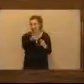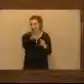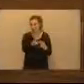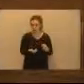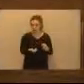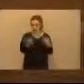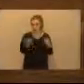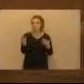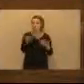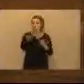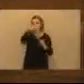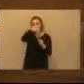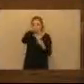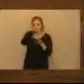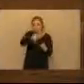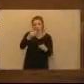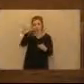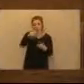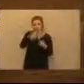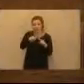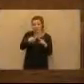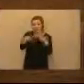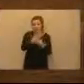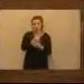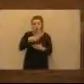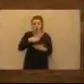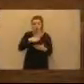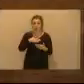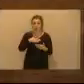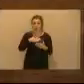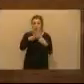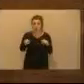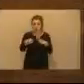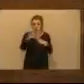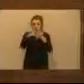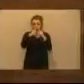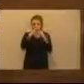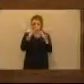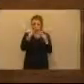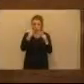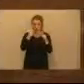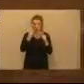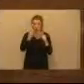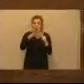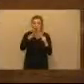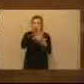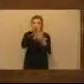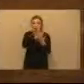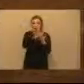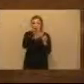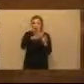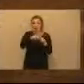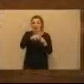Hay que introducir, consideramos, todos los elementos propios del patrimonio musical asturiano, tanto aquellos referidos a instrumentos como aquellos referidos a